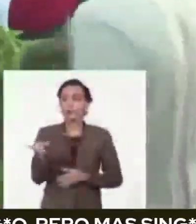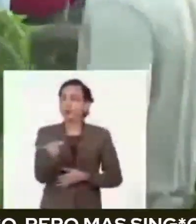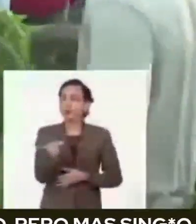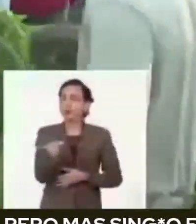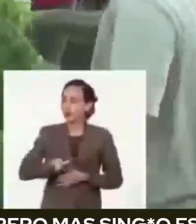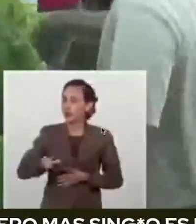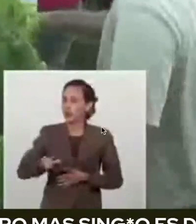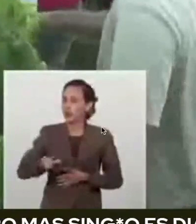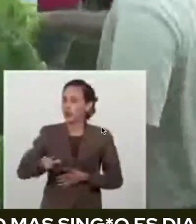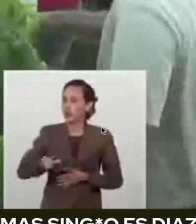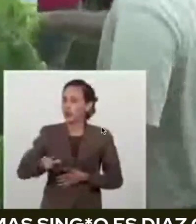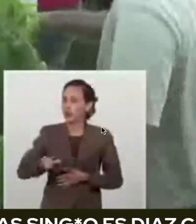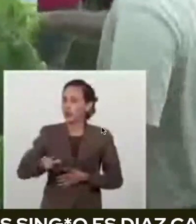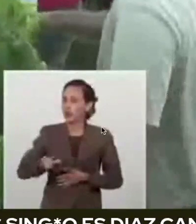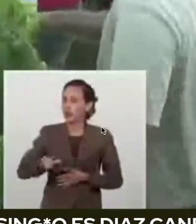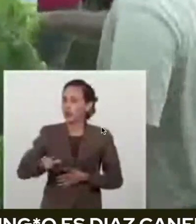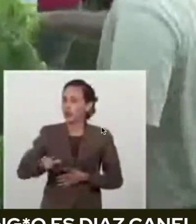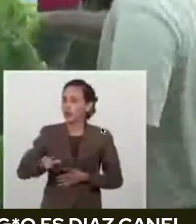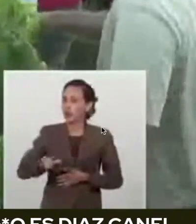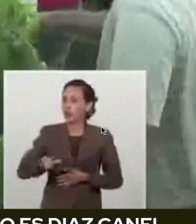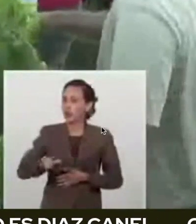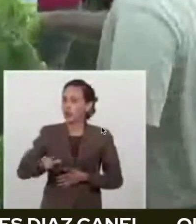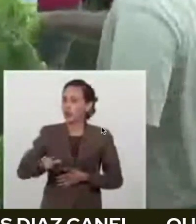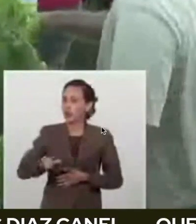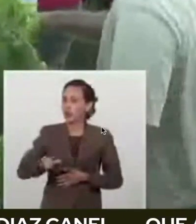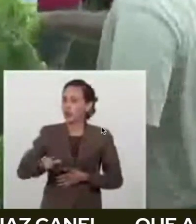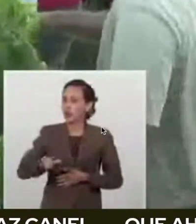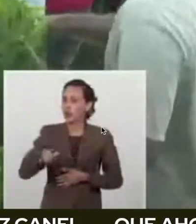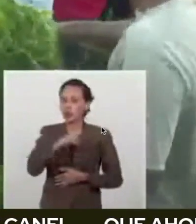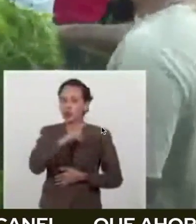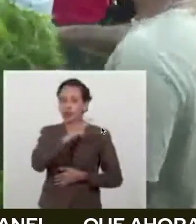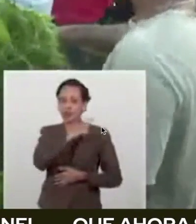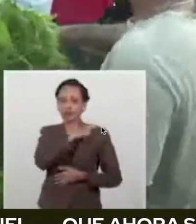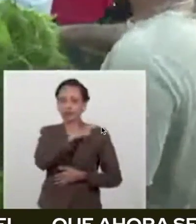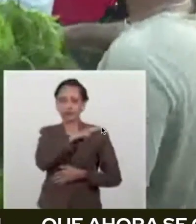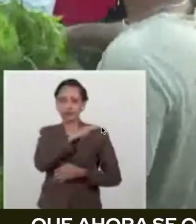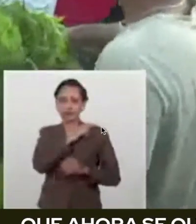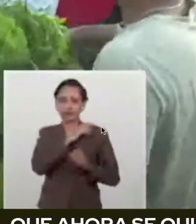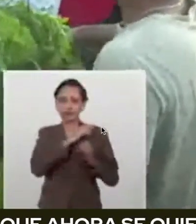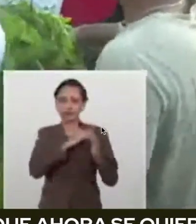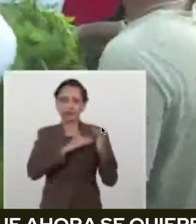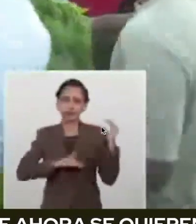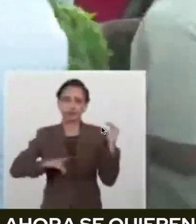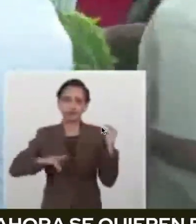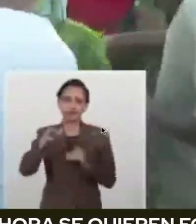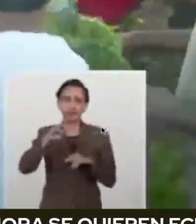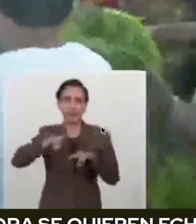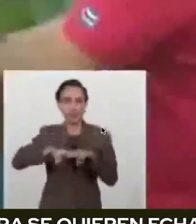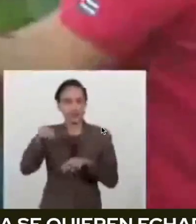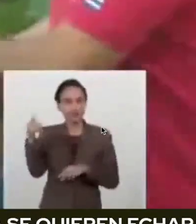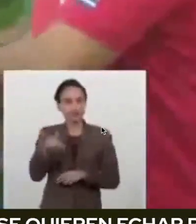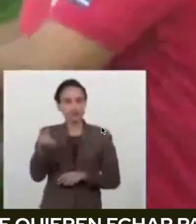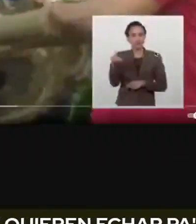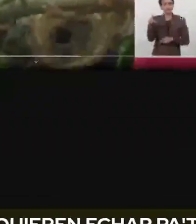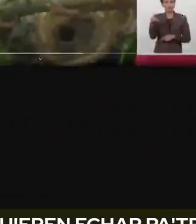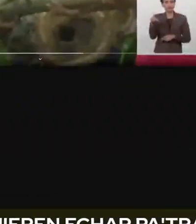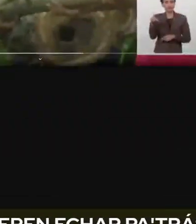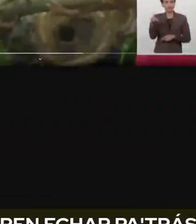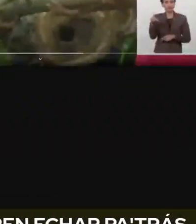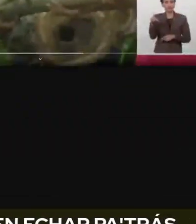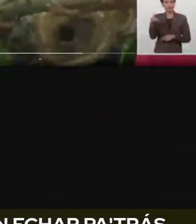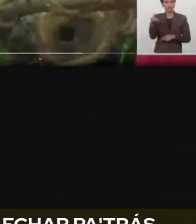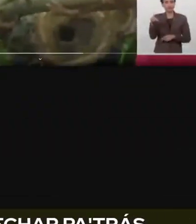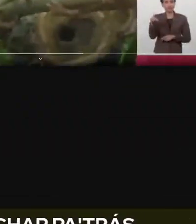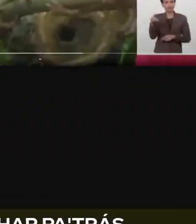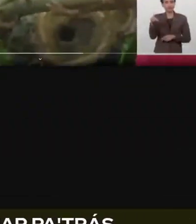la vuelta el ritual de la vuelta La danza del gajo Peter le están dando vueltas no usted no se fijaron ustedes están perdidos